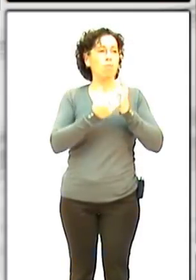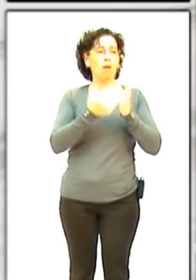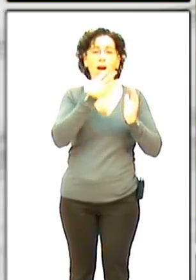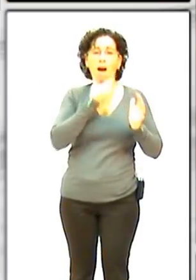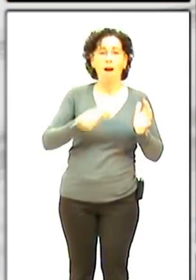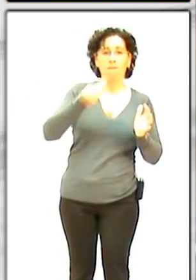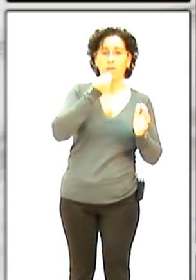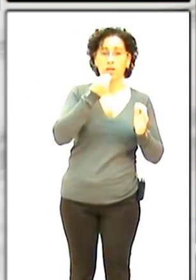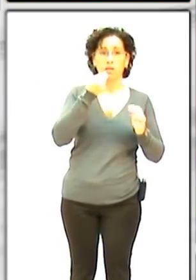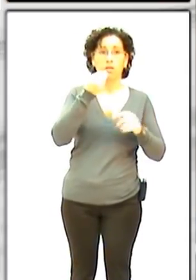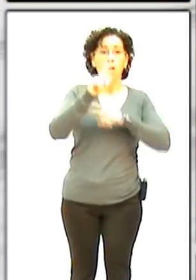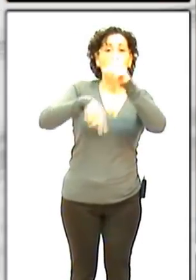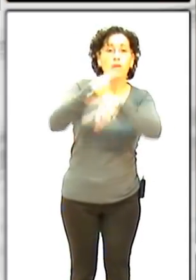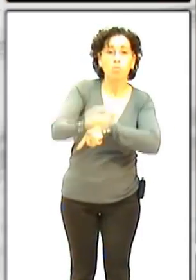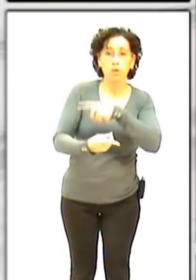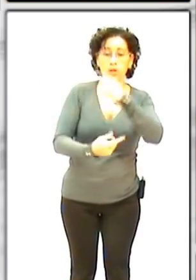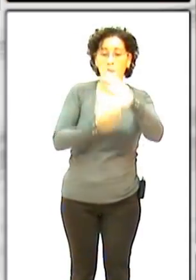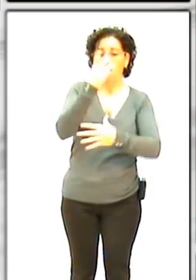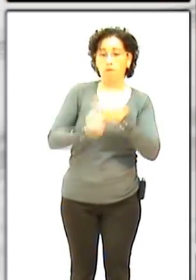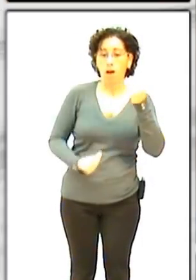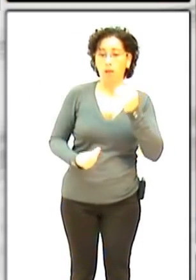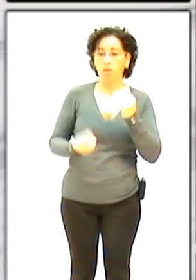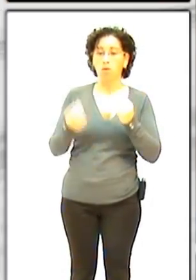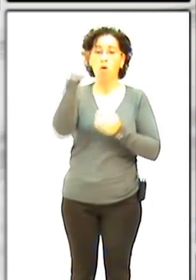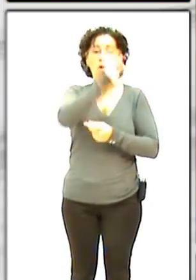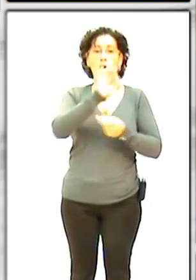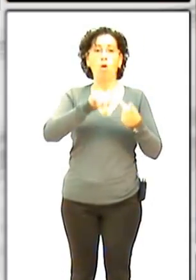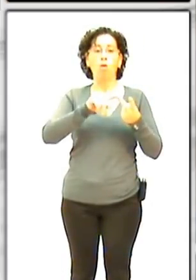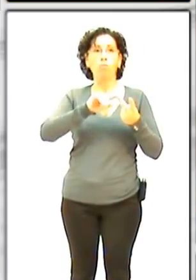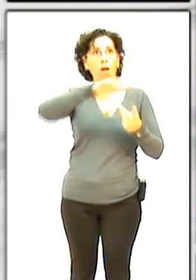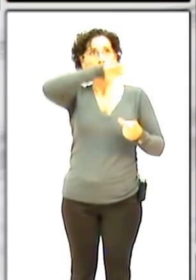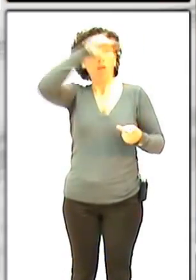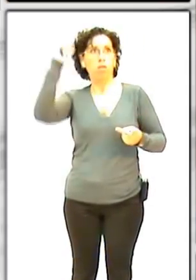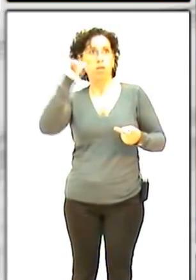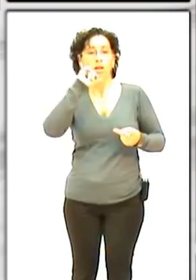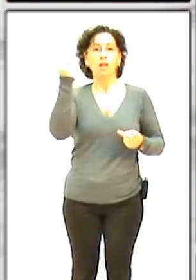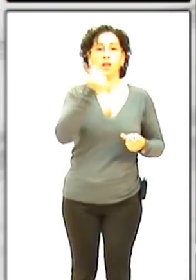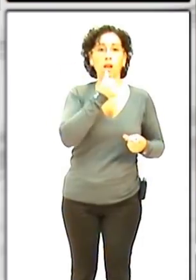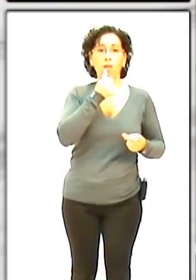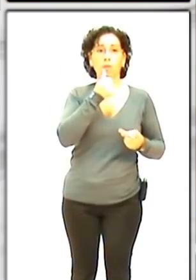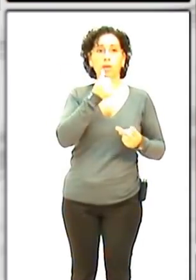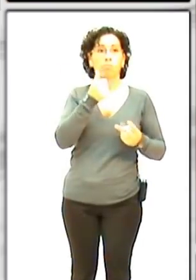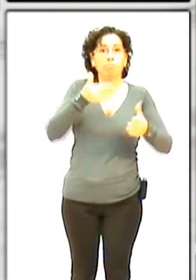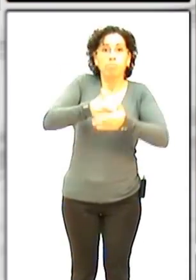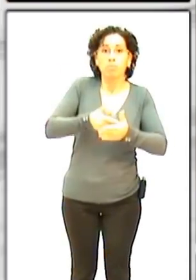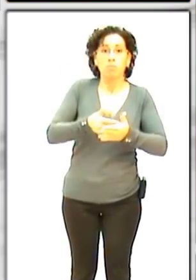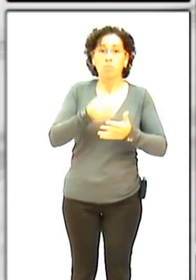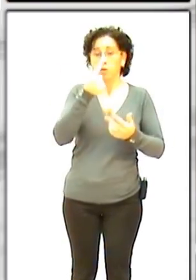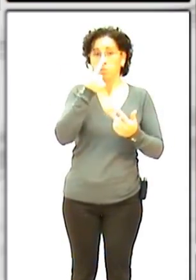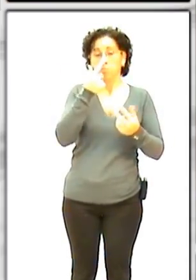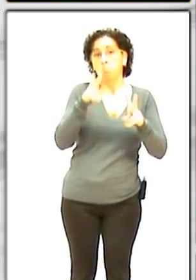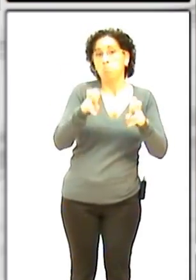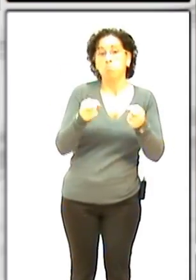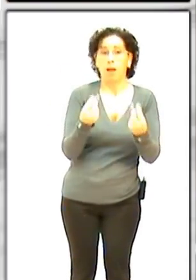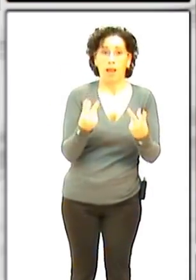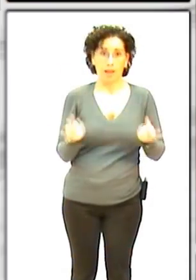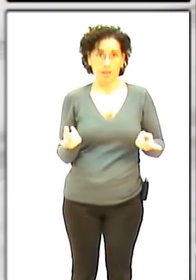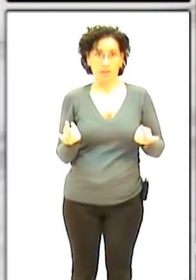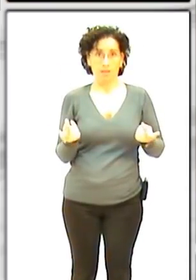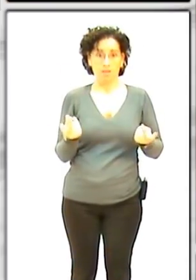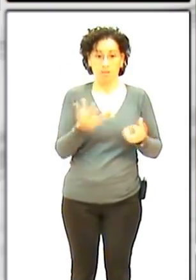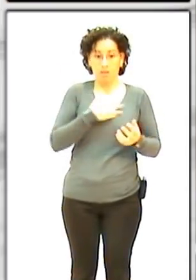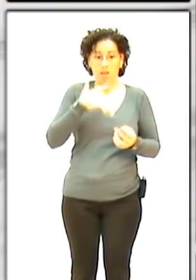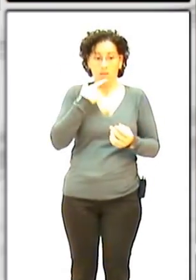fallo, se me descarga o me olvido de la palabra clave, como se decía antes, o sencillamente pues tiene una pequeña avería y me quedo sin el